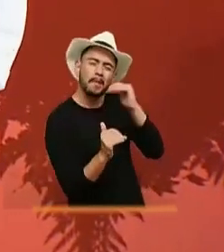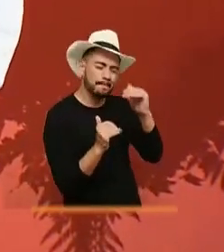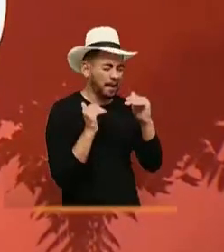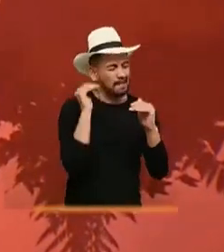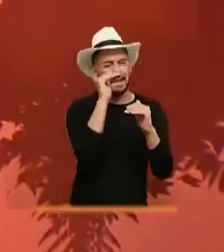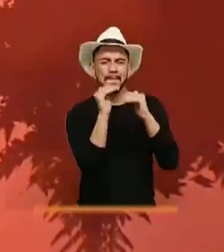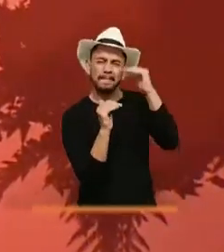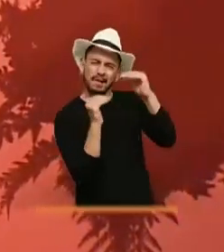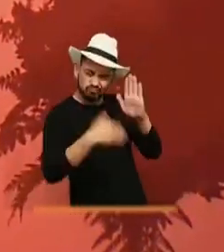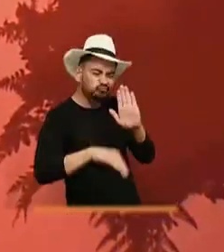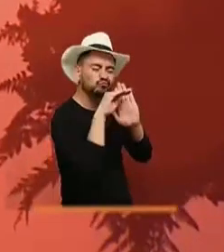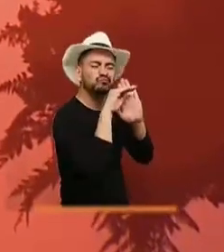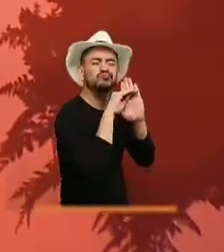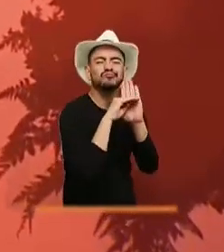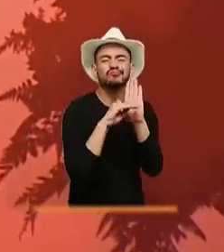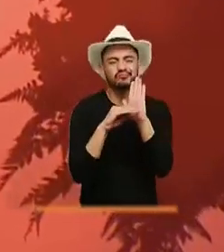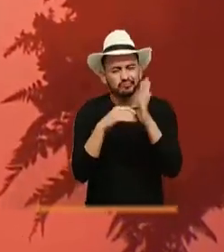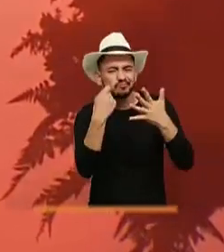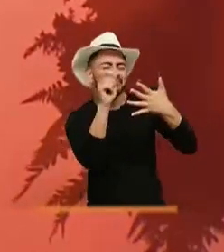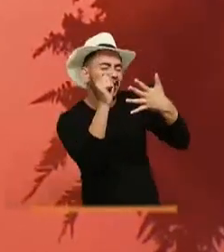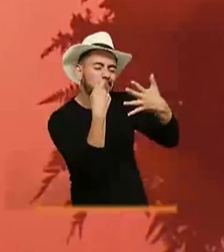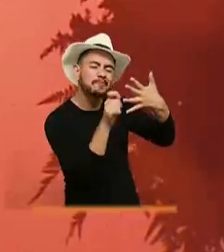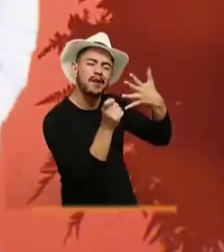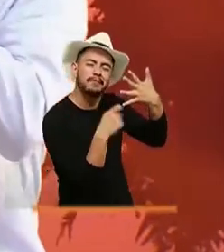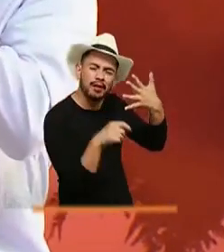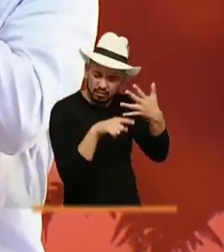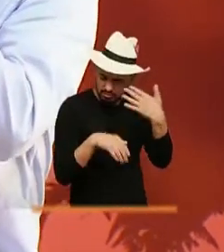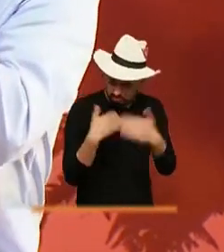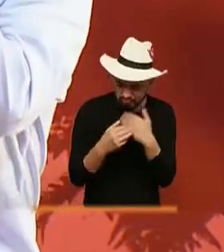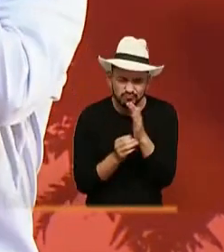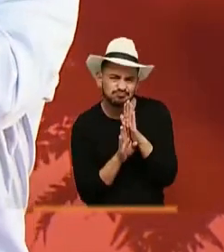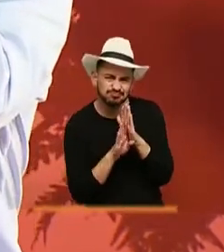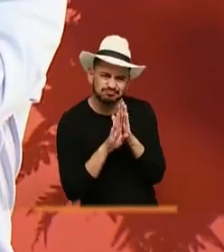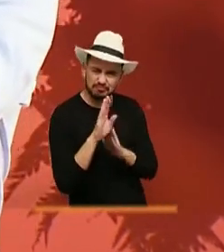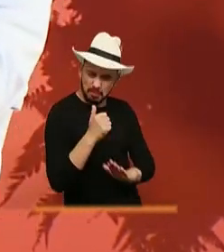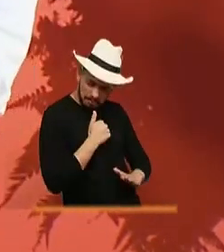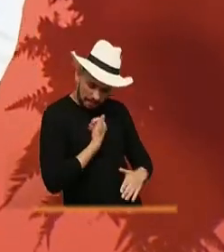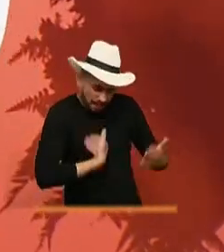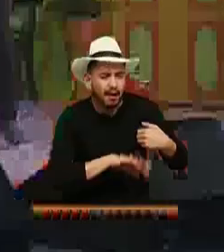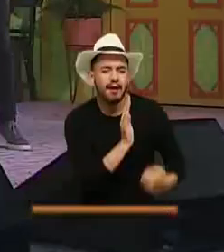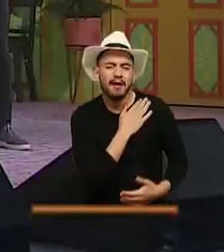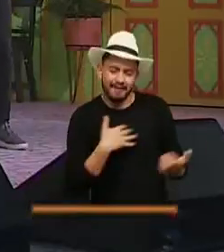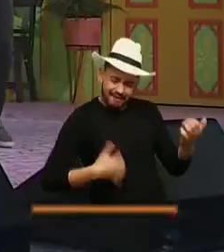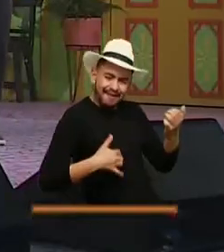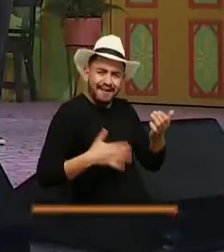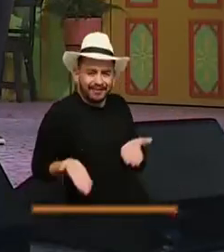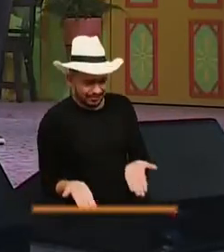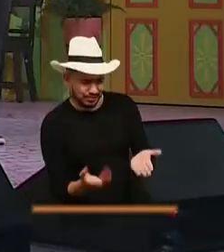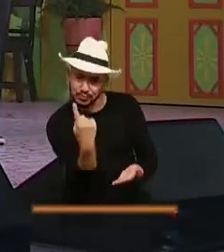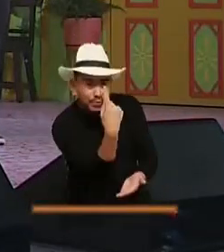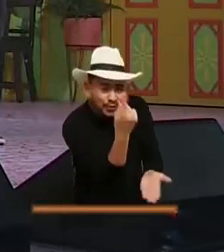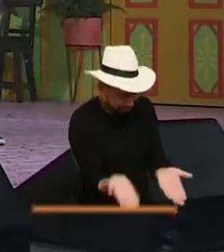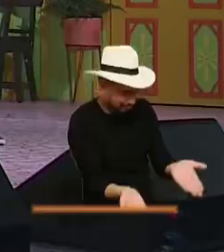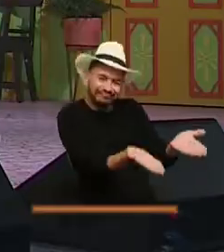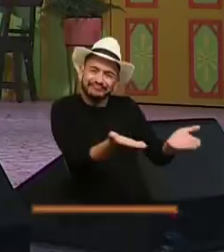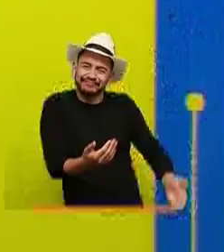protocolo. Si va a ganarse a usted mismo, quédese trovando solo. Ya no bebo,